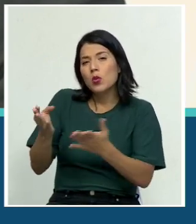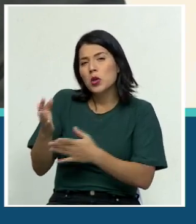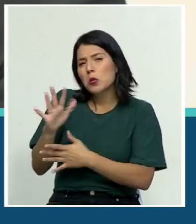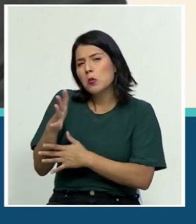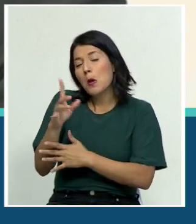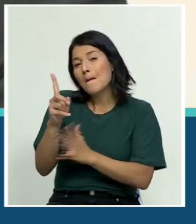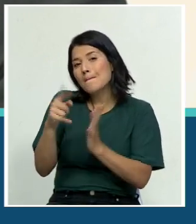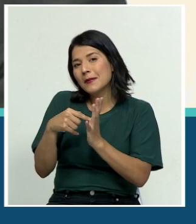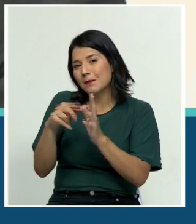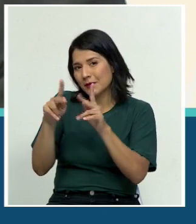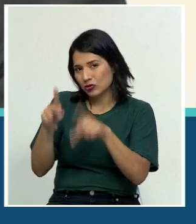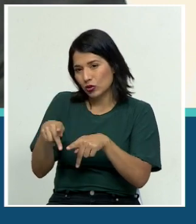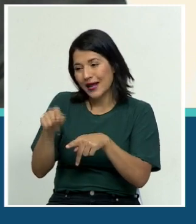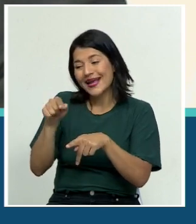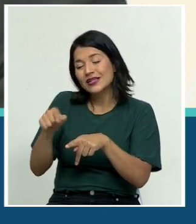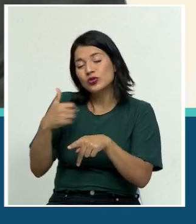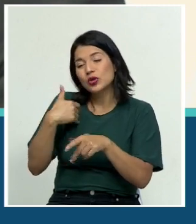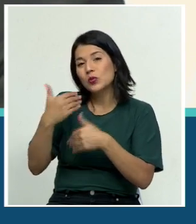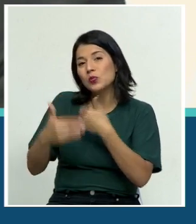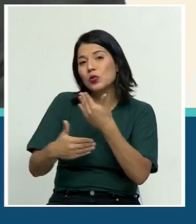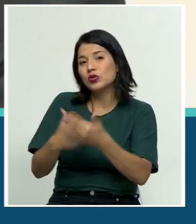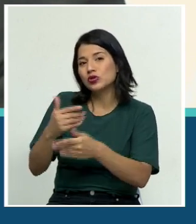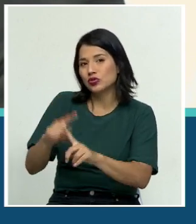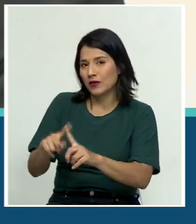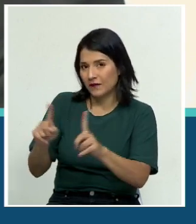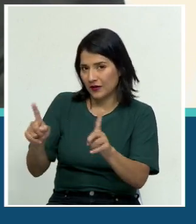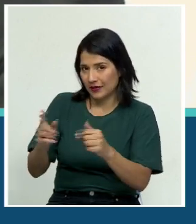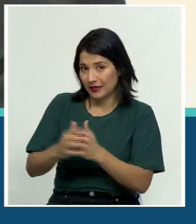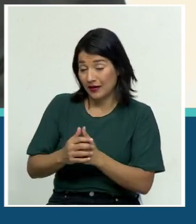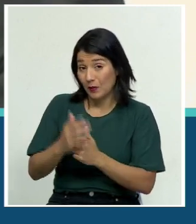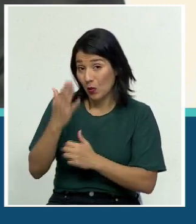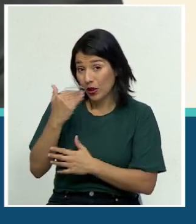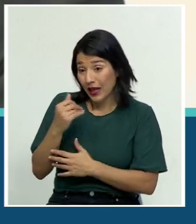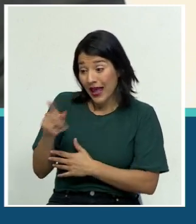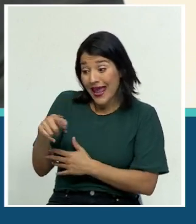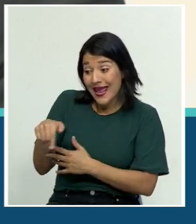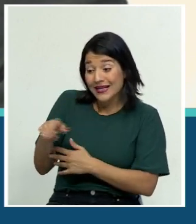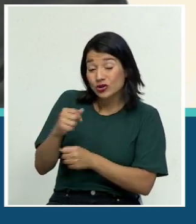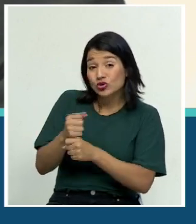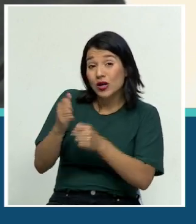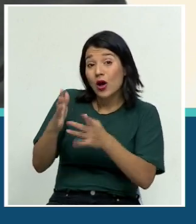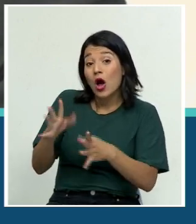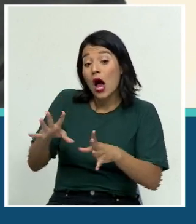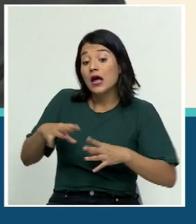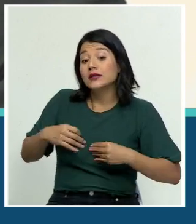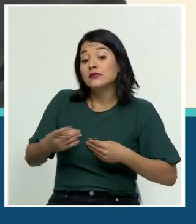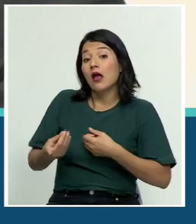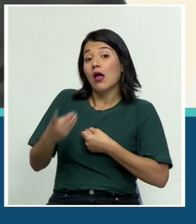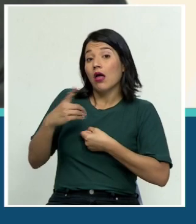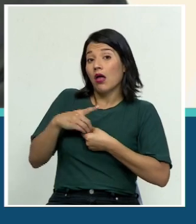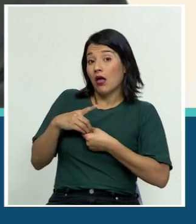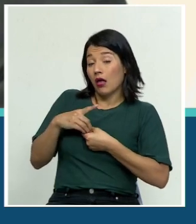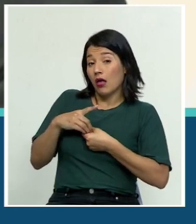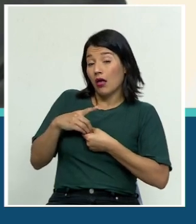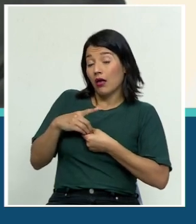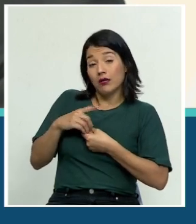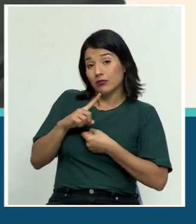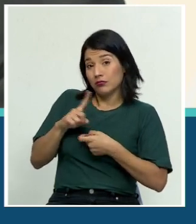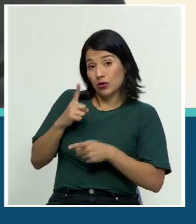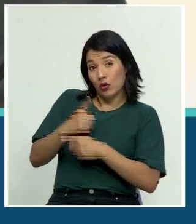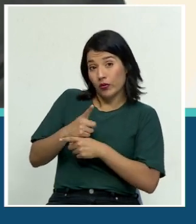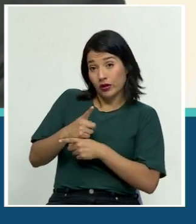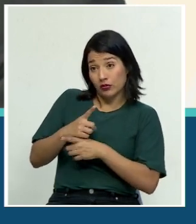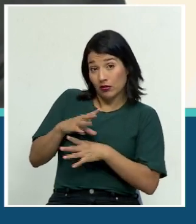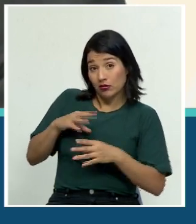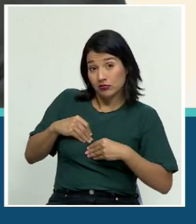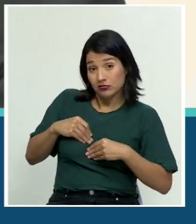obedece a una falta al haber hecho un cobro que no correspondía, y entonces sí se va a hacer un